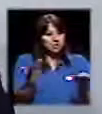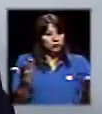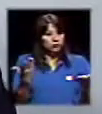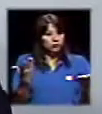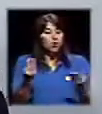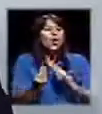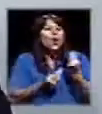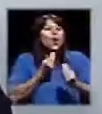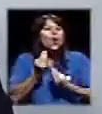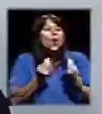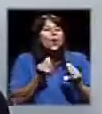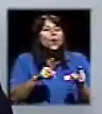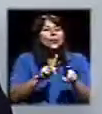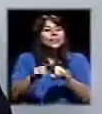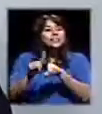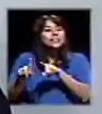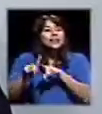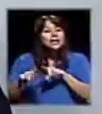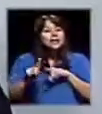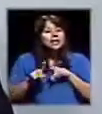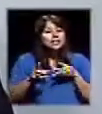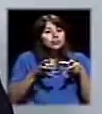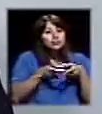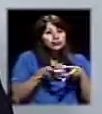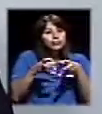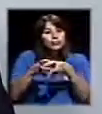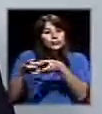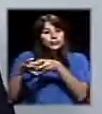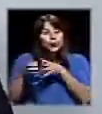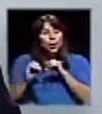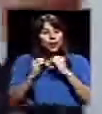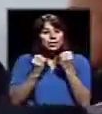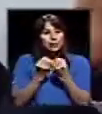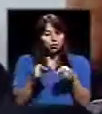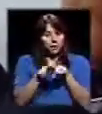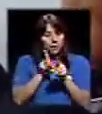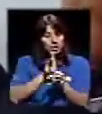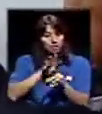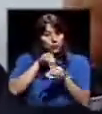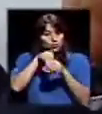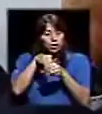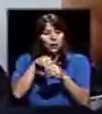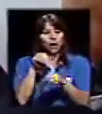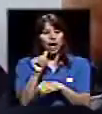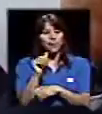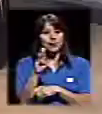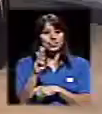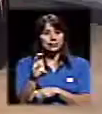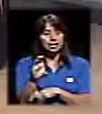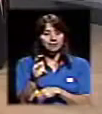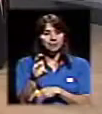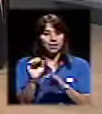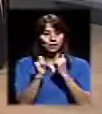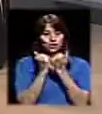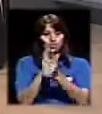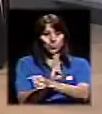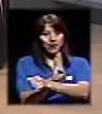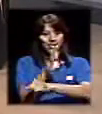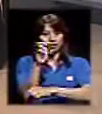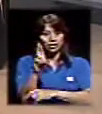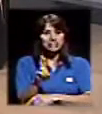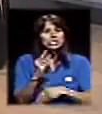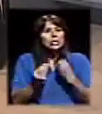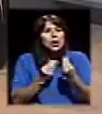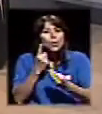agentes, incluyendo ABC de manera importante, ven la situación, cómo en